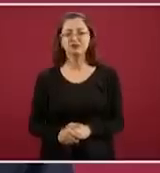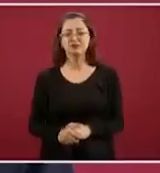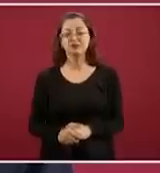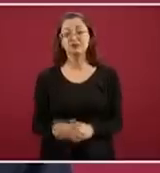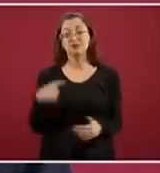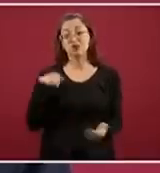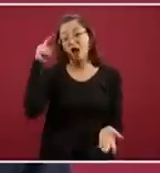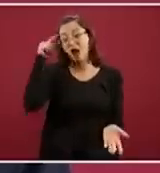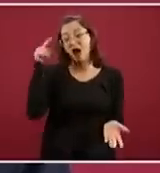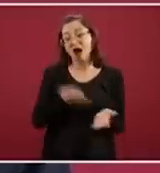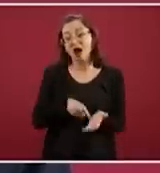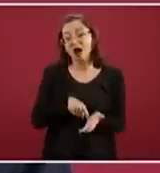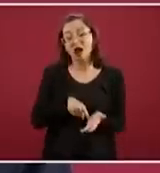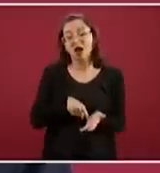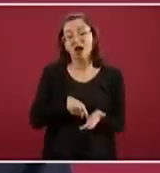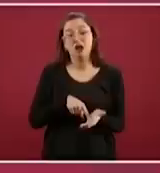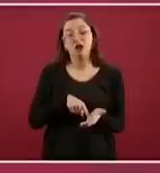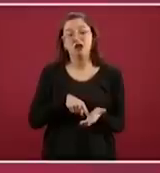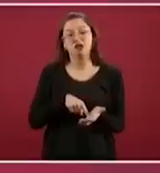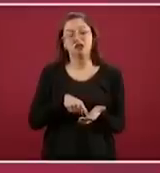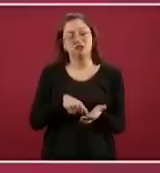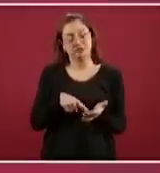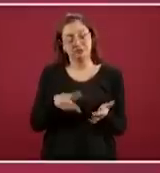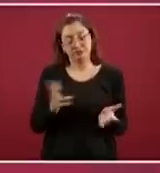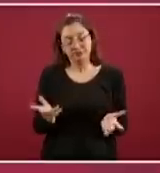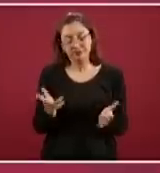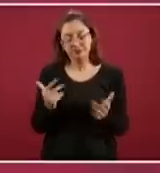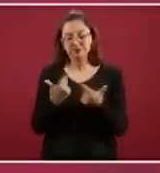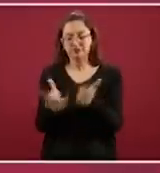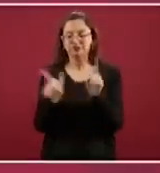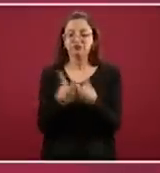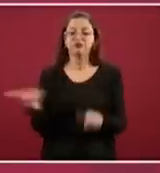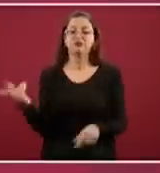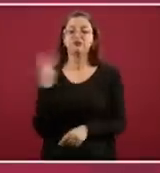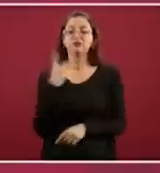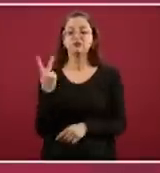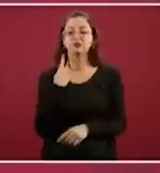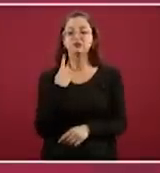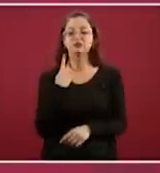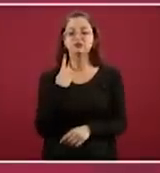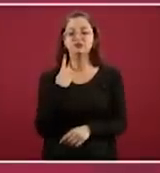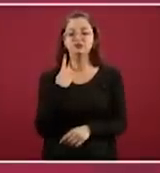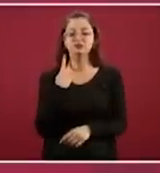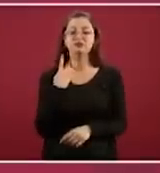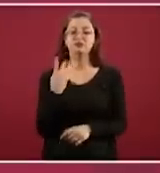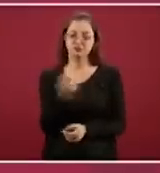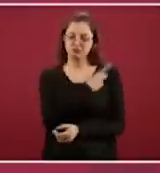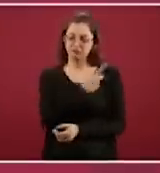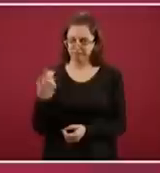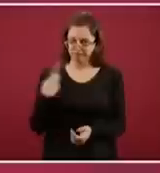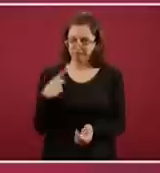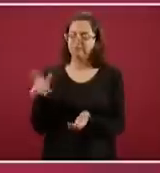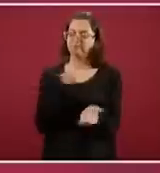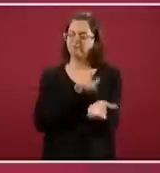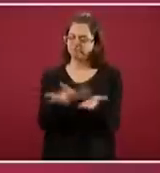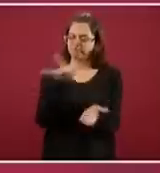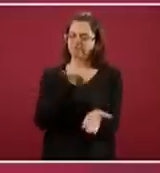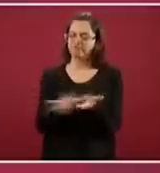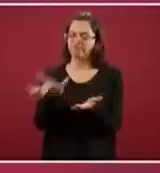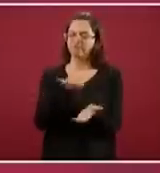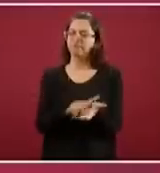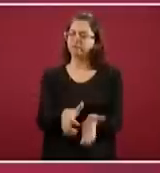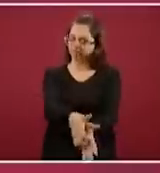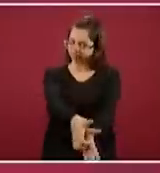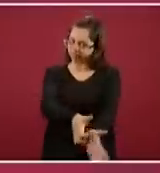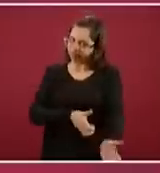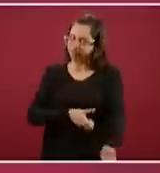Yo creo que los partidos tienen que ayudar al plan de